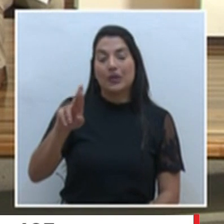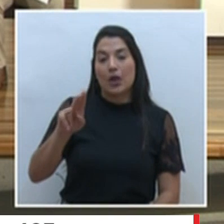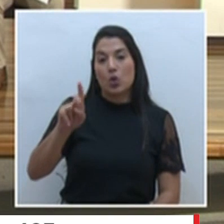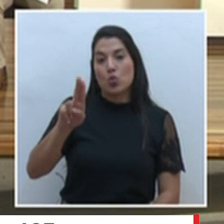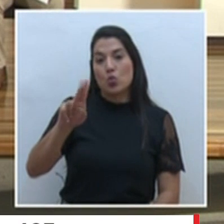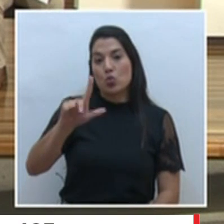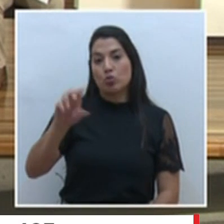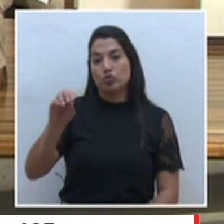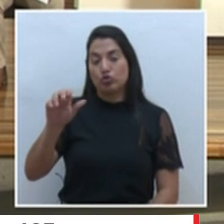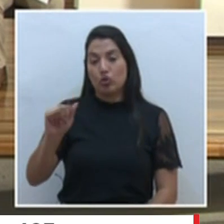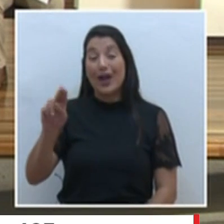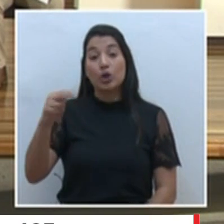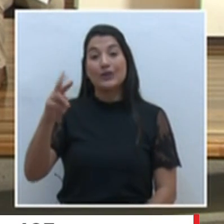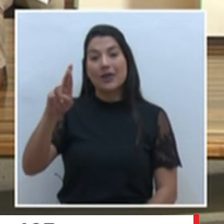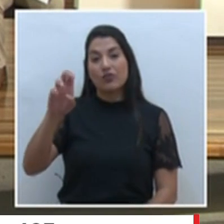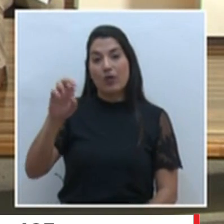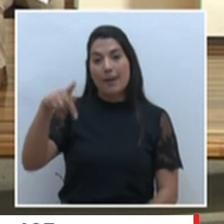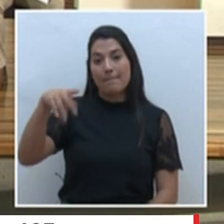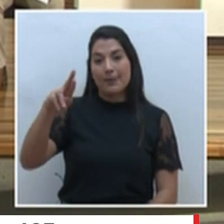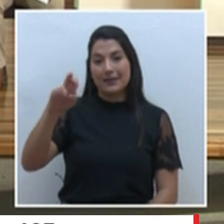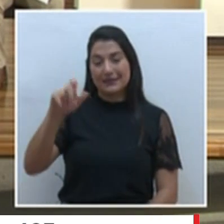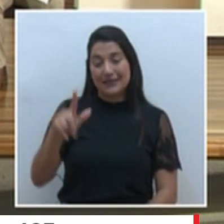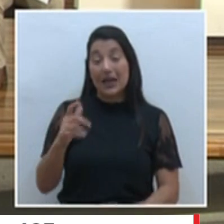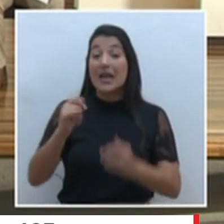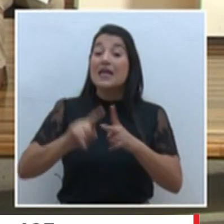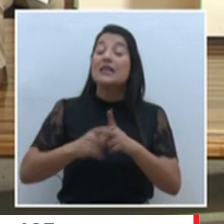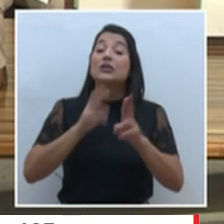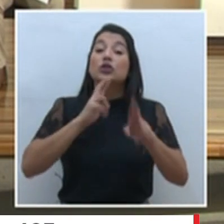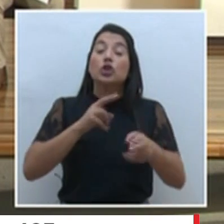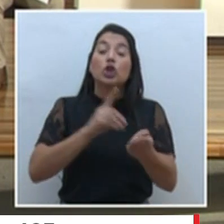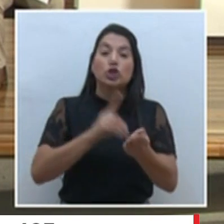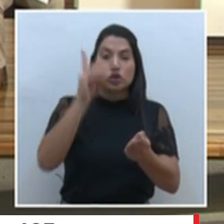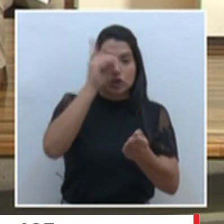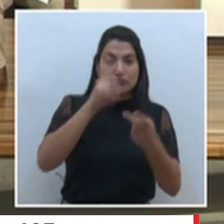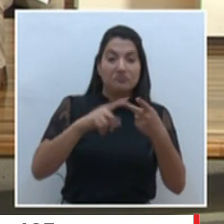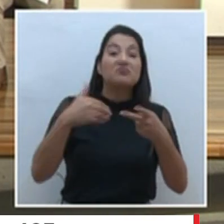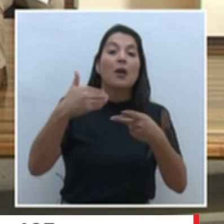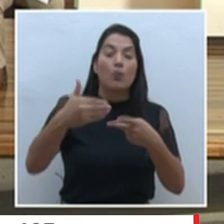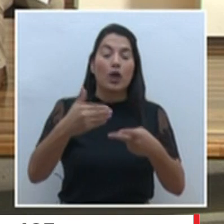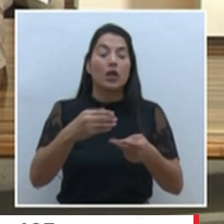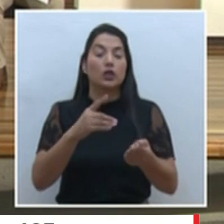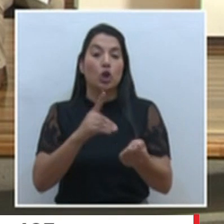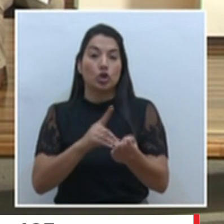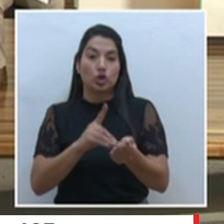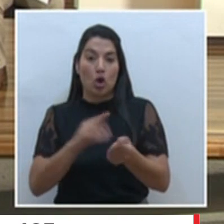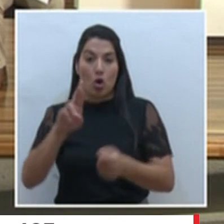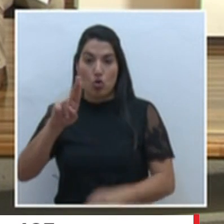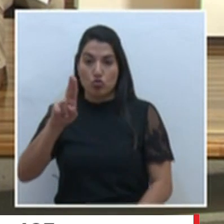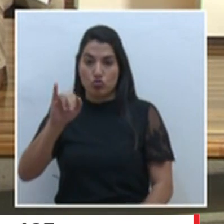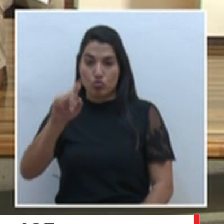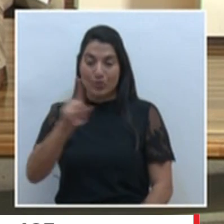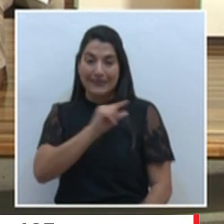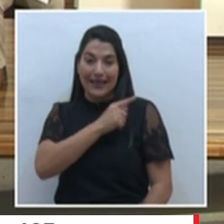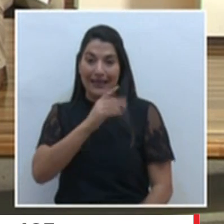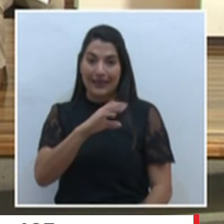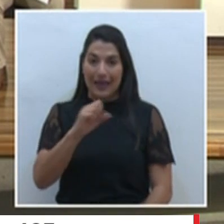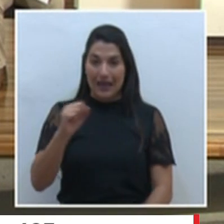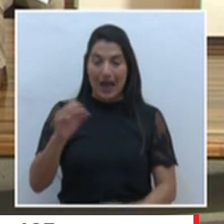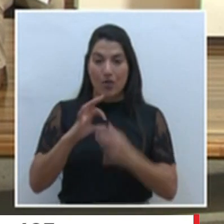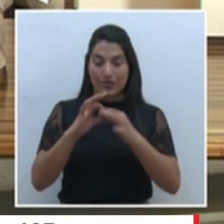gusta, inicia el doctor Salas, y si gusta complementarlo el doctor Ruiz, gerente médico de la Caja, la consulta en relación a los